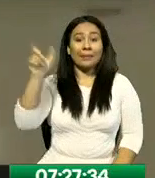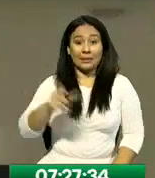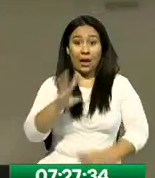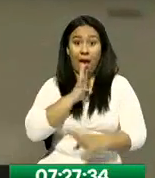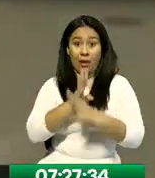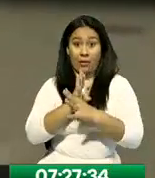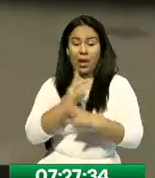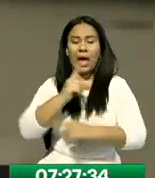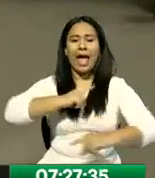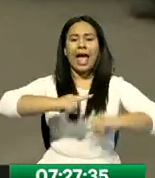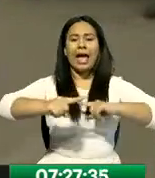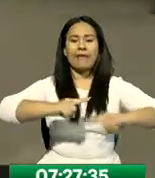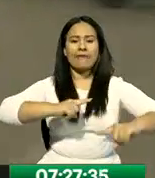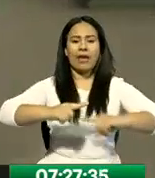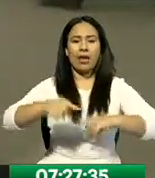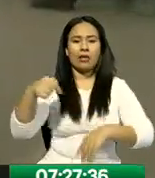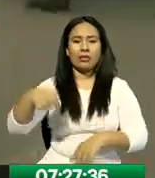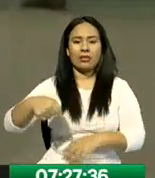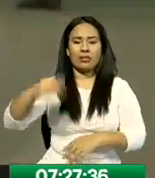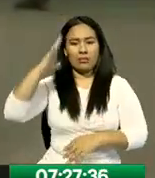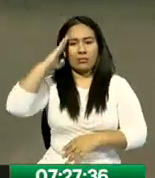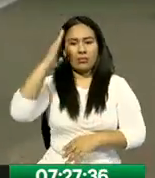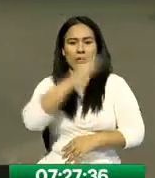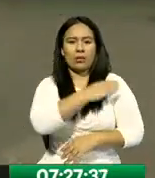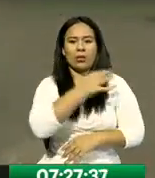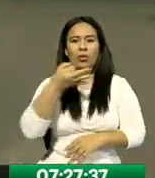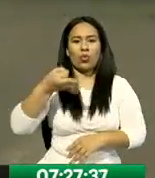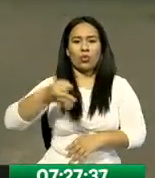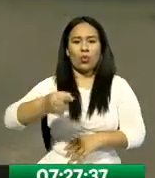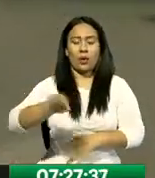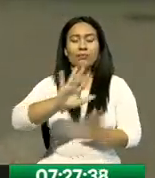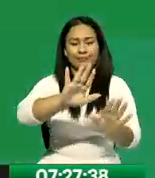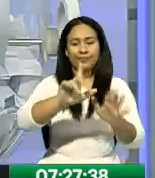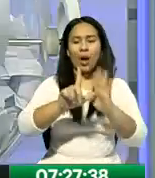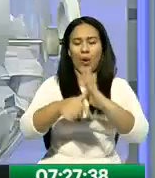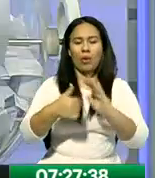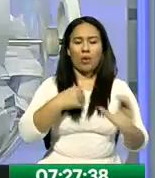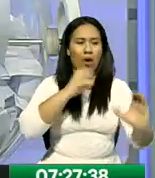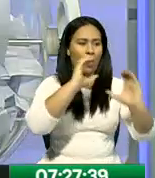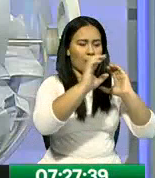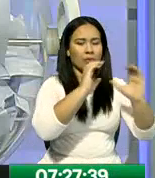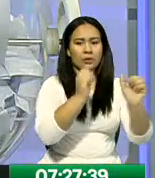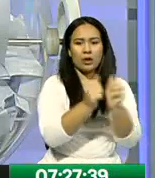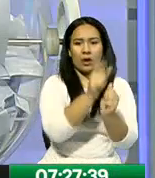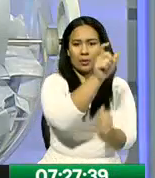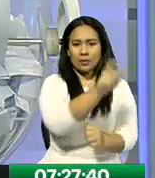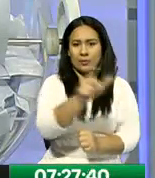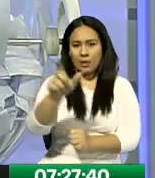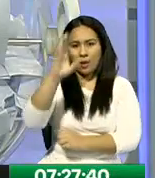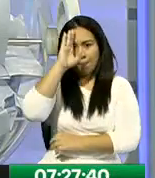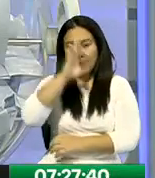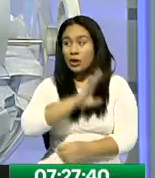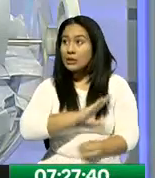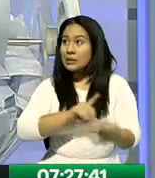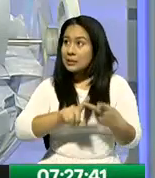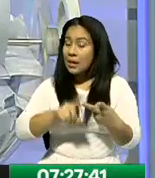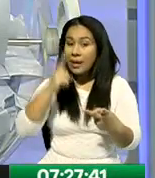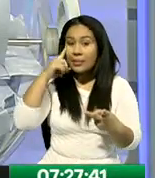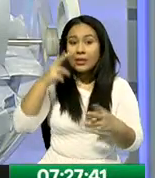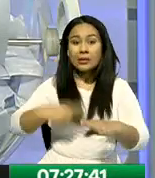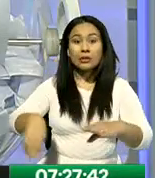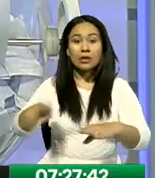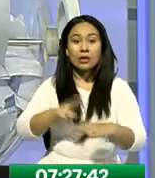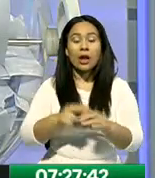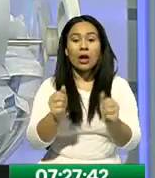del distrito Durán. Más adelante vamos a seguir dialogando con los uniformados que representan tanto a la Policía Nacional como a